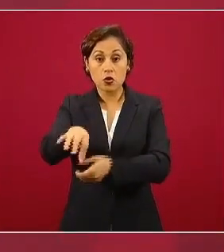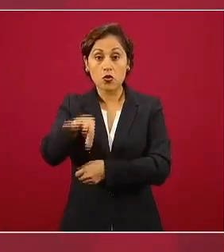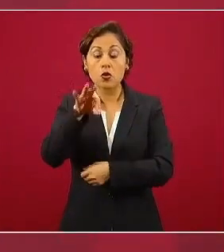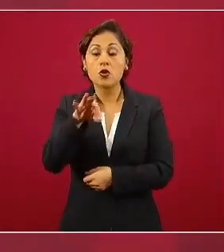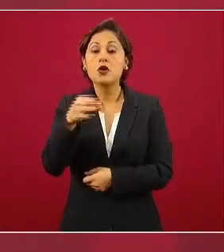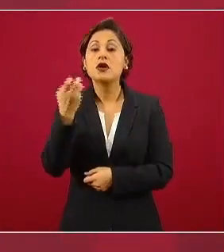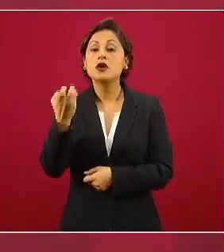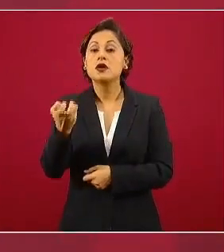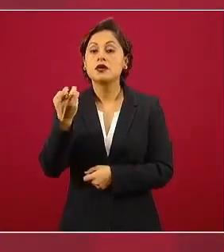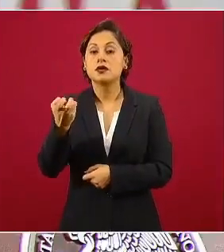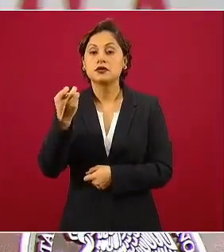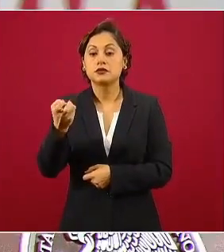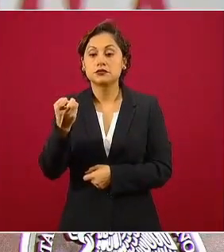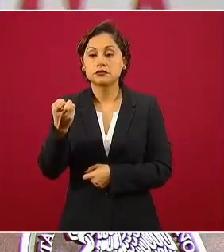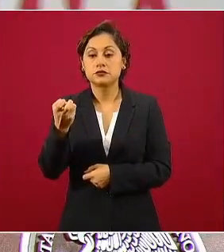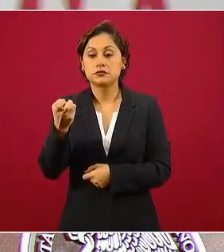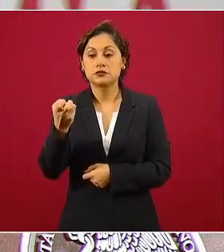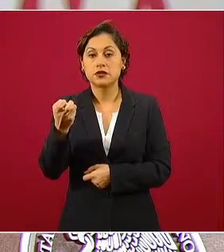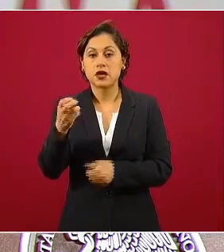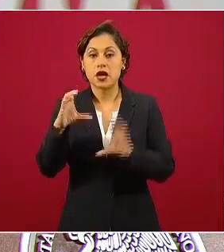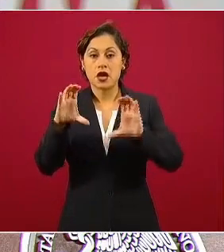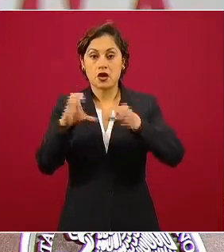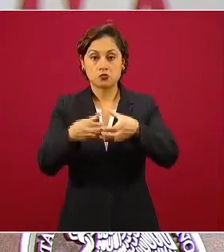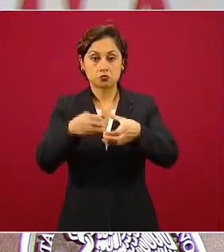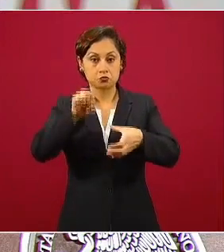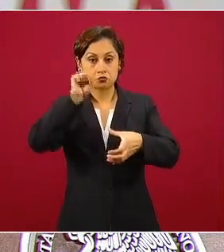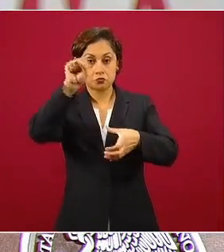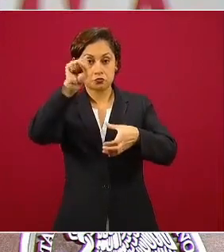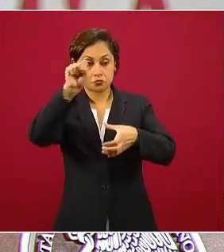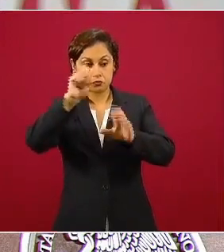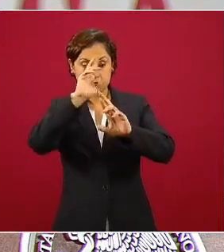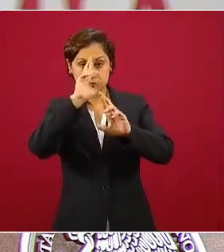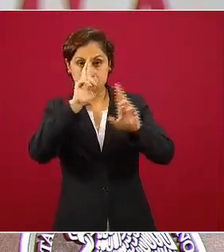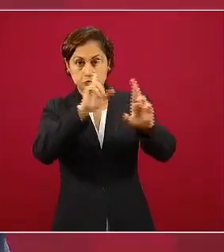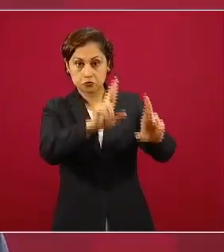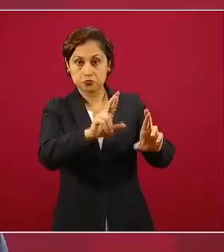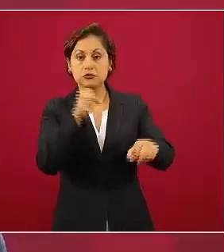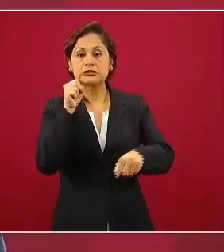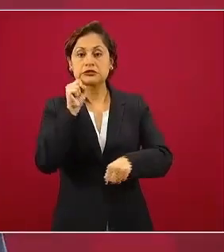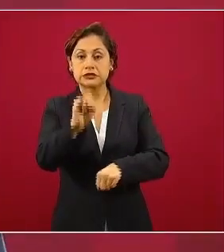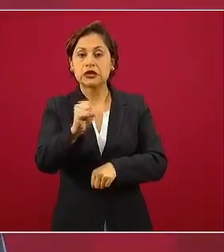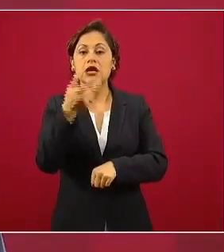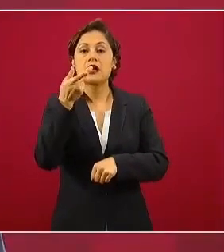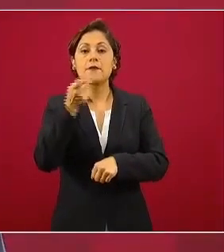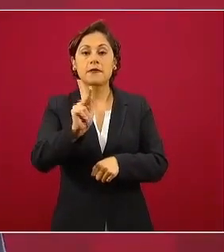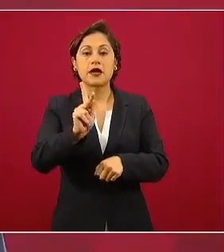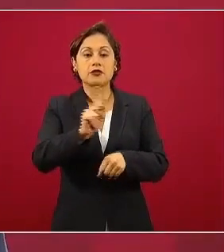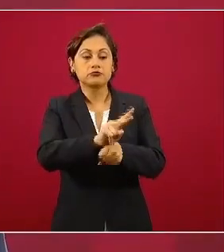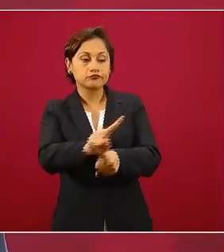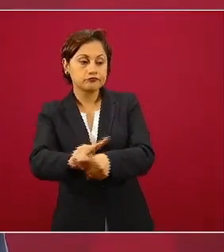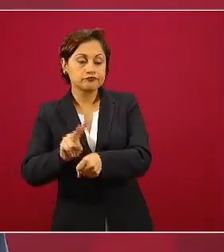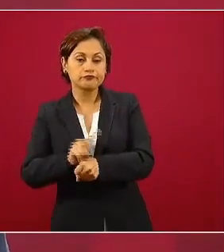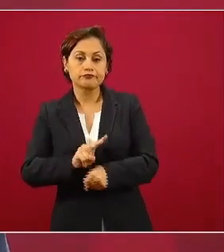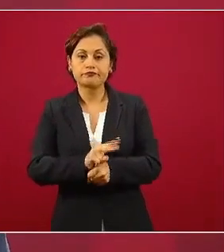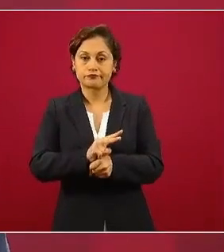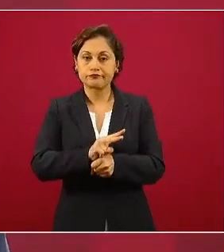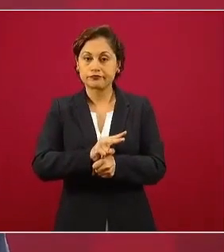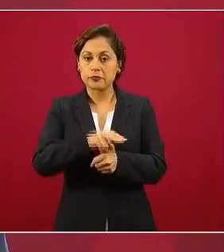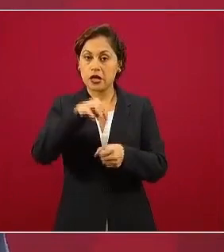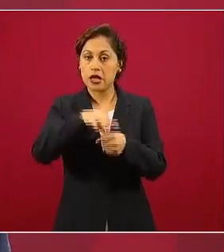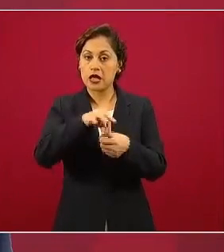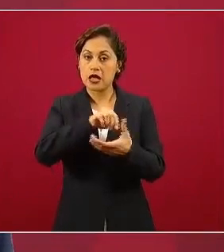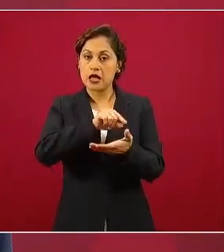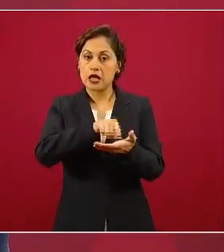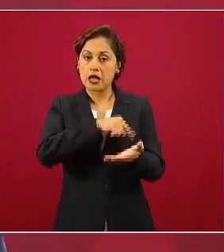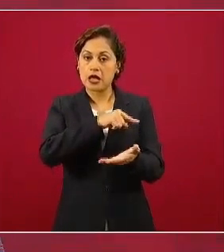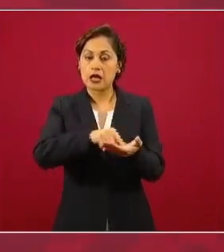respetando la independencia sindical, que se procure que sean elecciones limpias y libres y